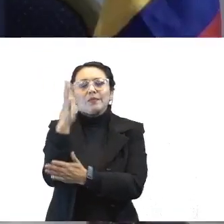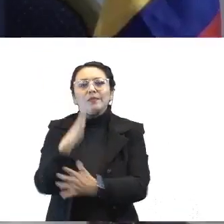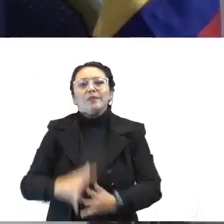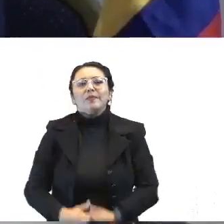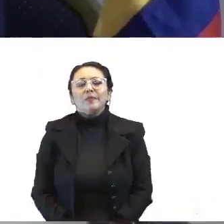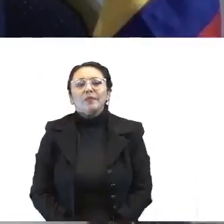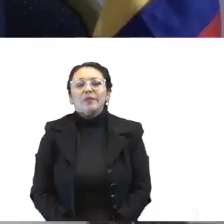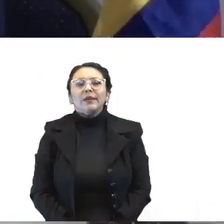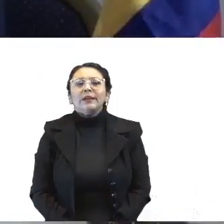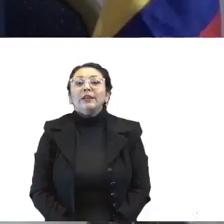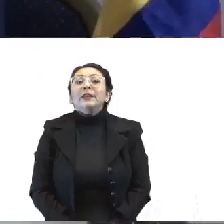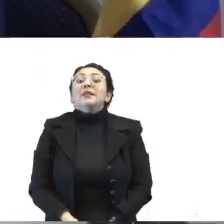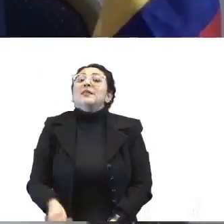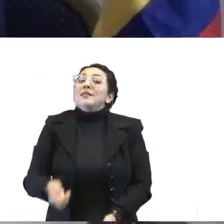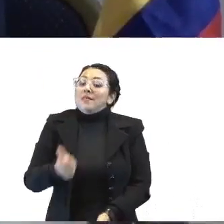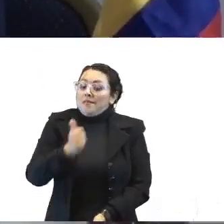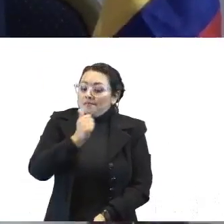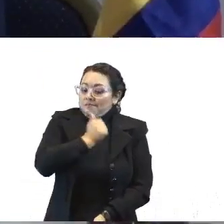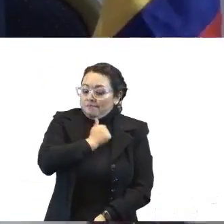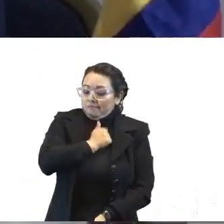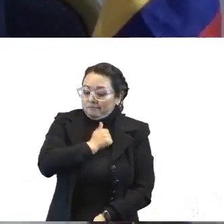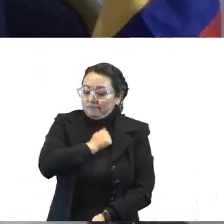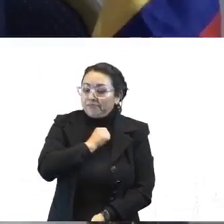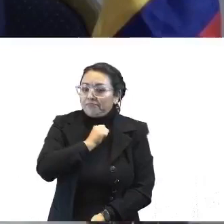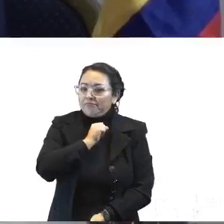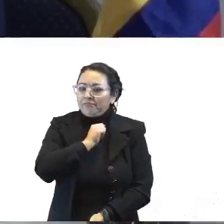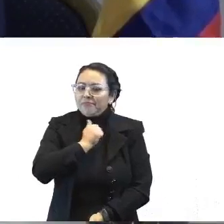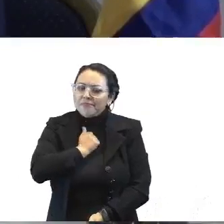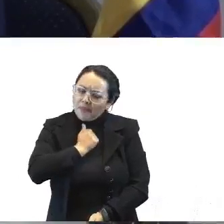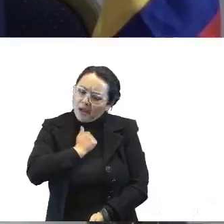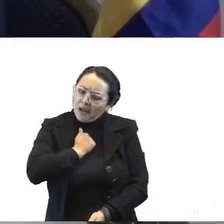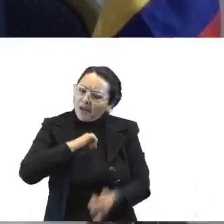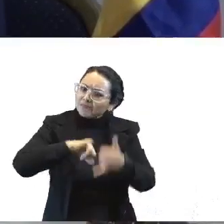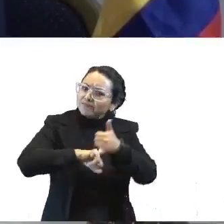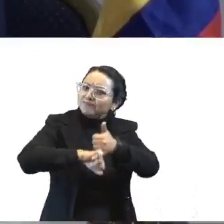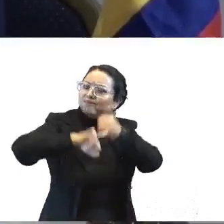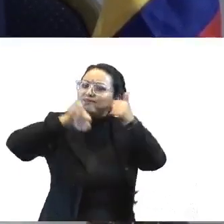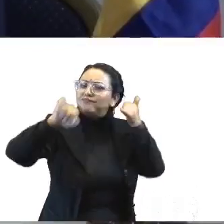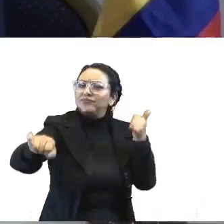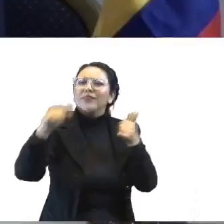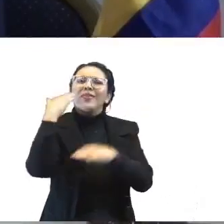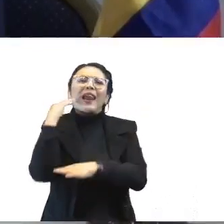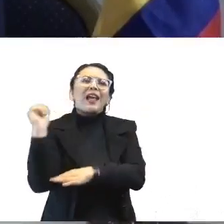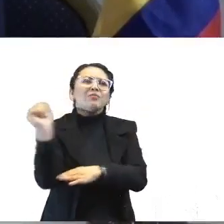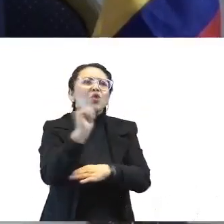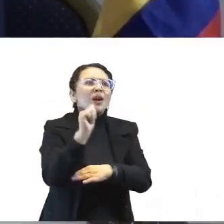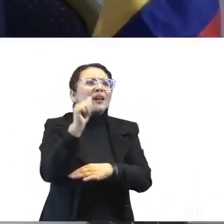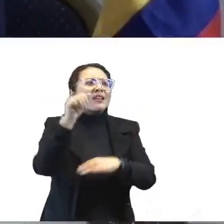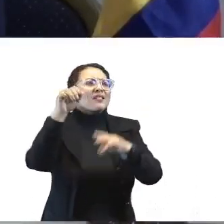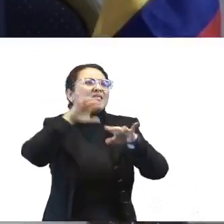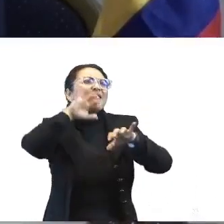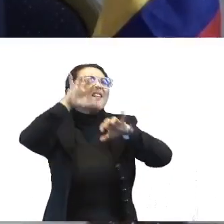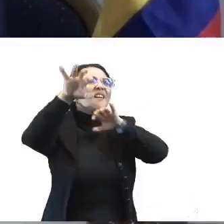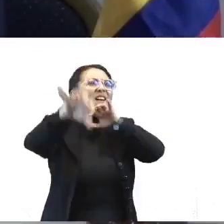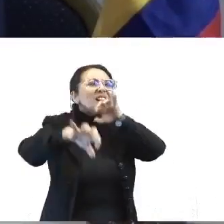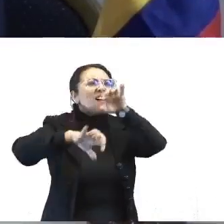Necesitamos que la autonomía económica para las mujeres deje de ser un discurso.